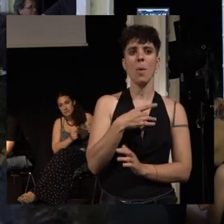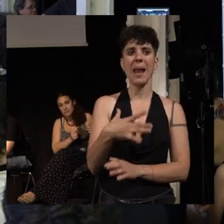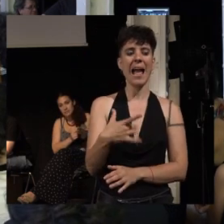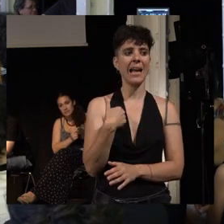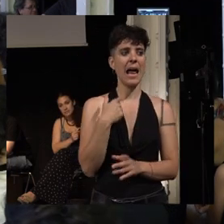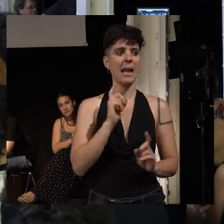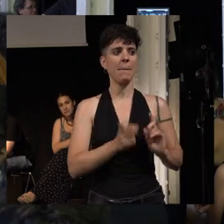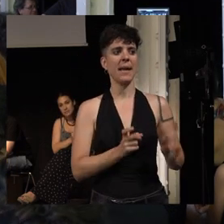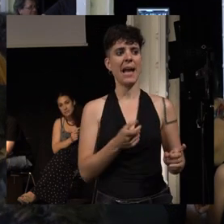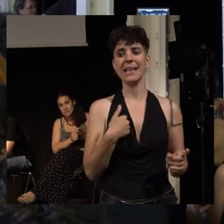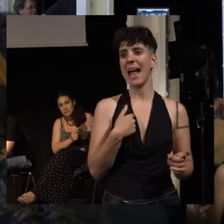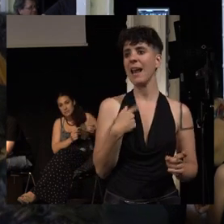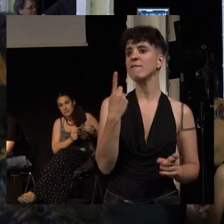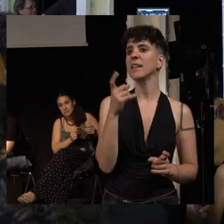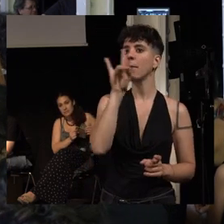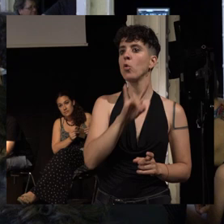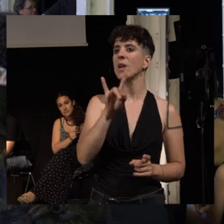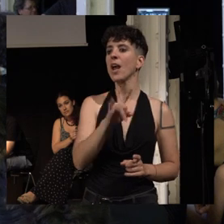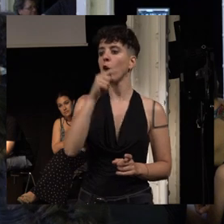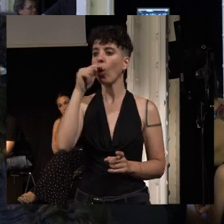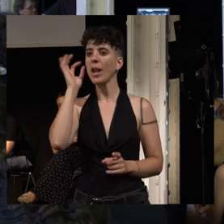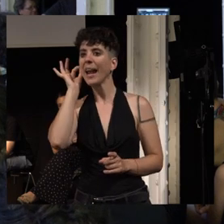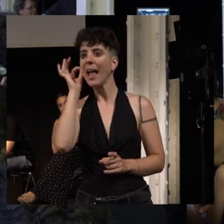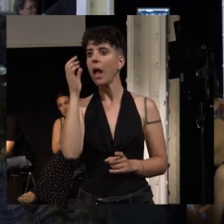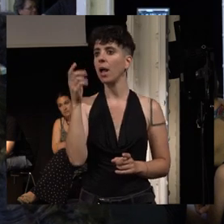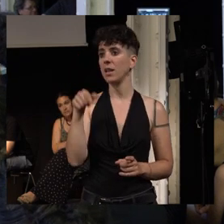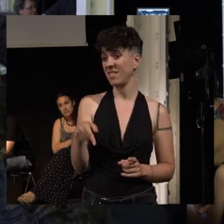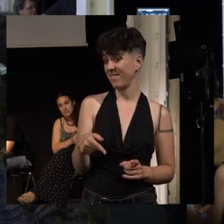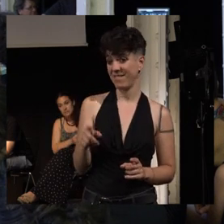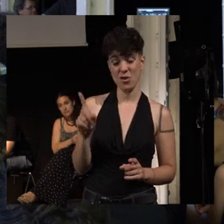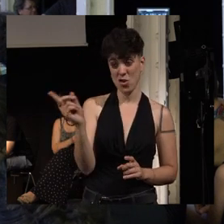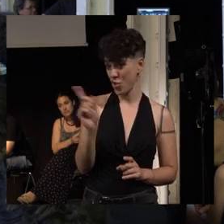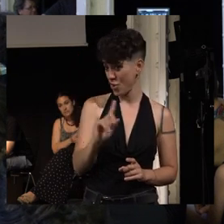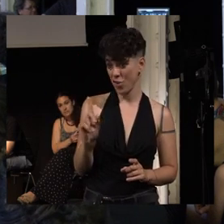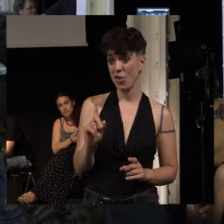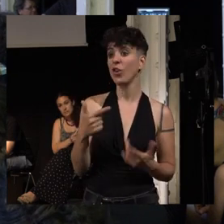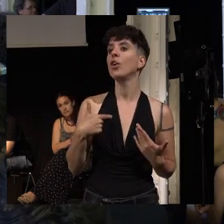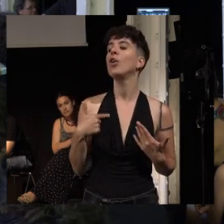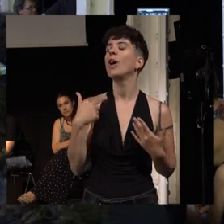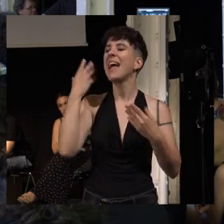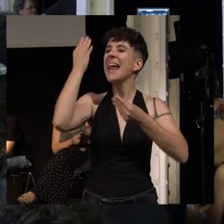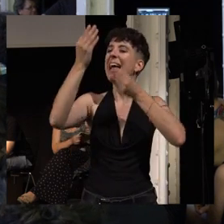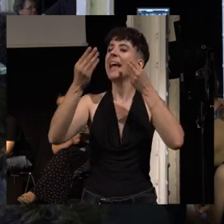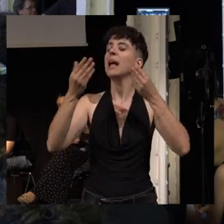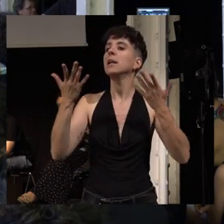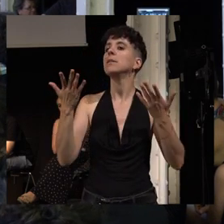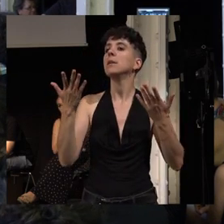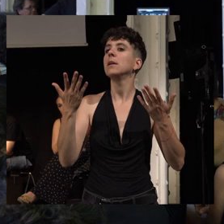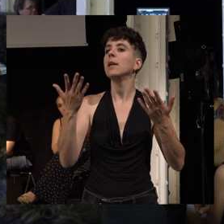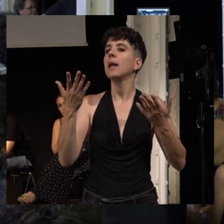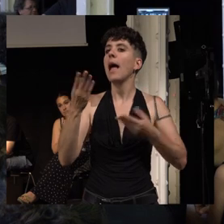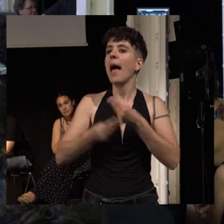tal, entonces hacía falta un negro o una negra, no se trata de eso. Se trata de repensar y